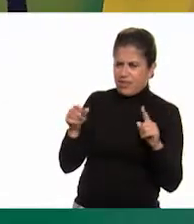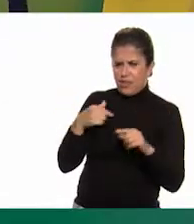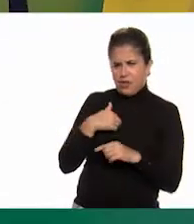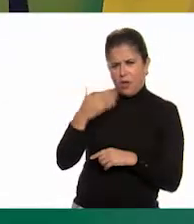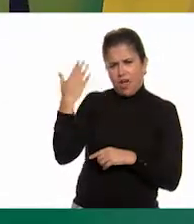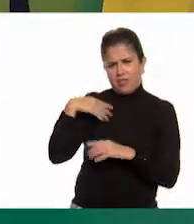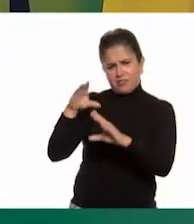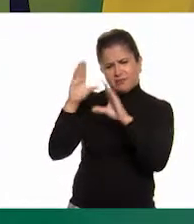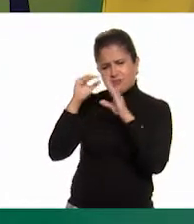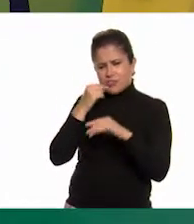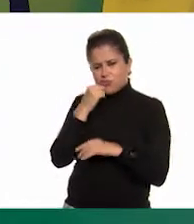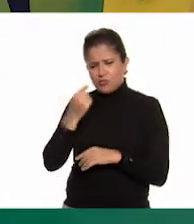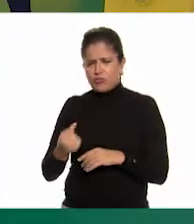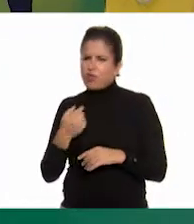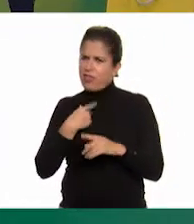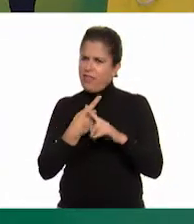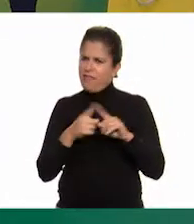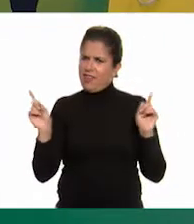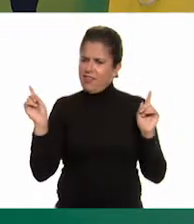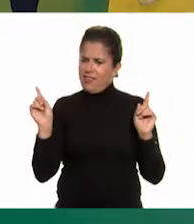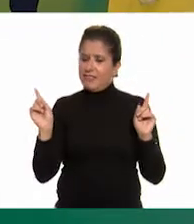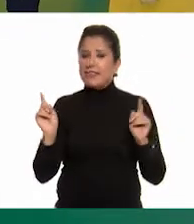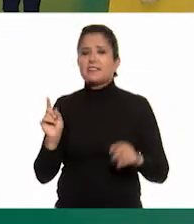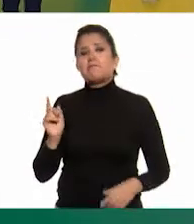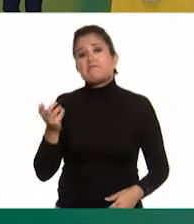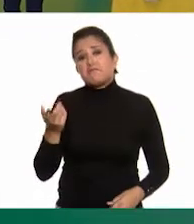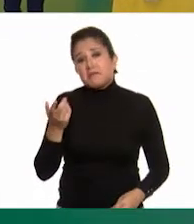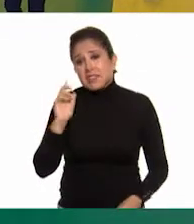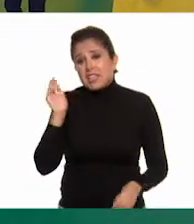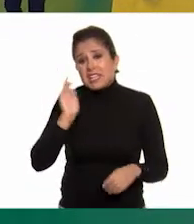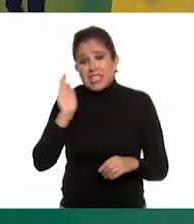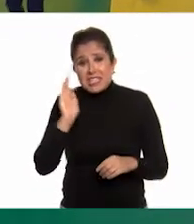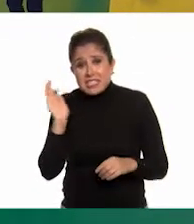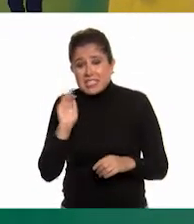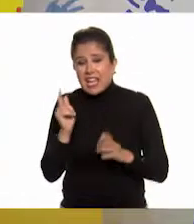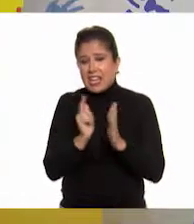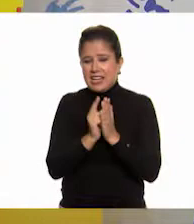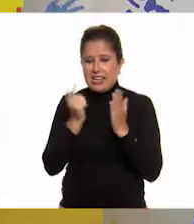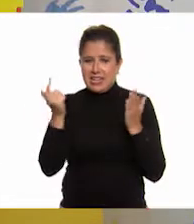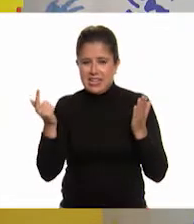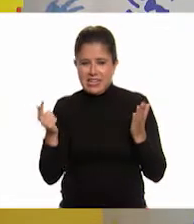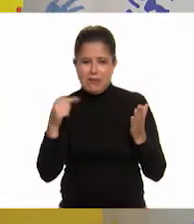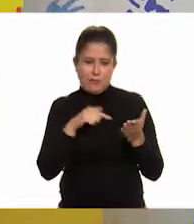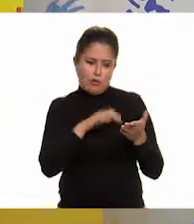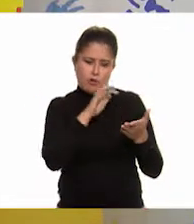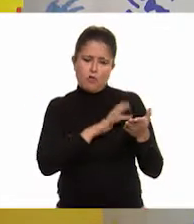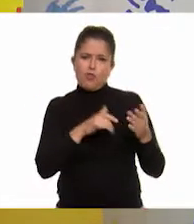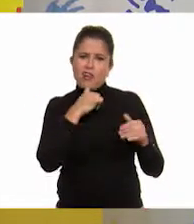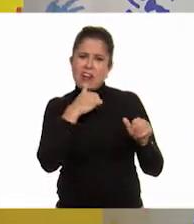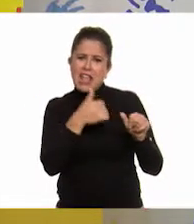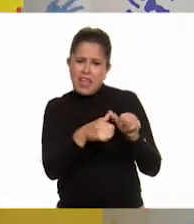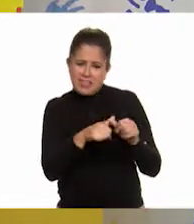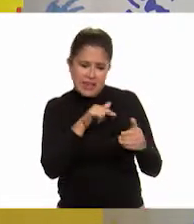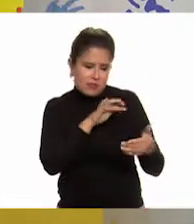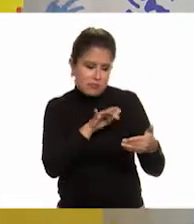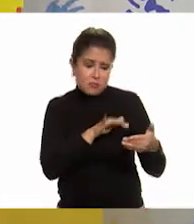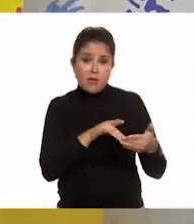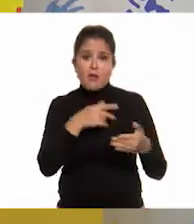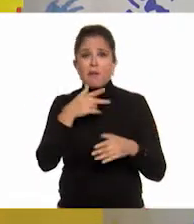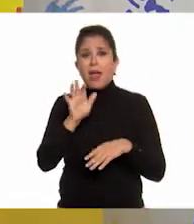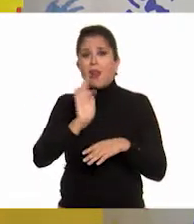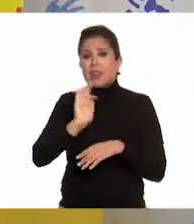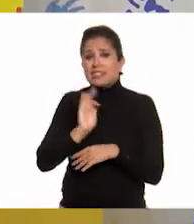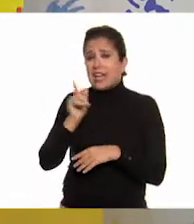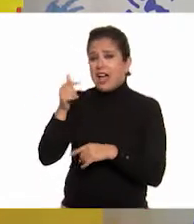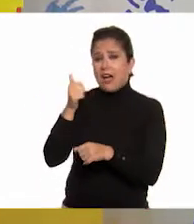me la enseñaron cuando yo era niña. Sí, sí, sí. Muy probablemente en el libro venga una letra y posiblemente si tú le preguntas